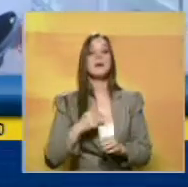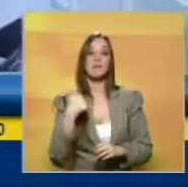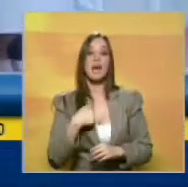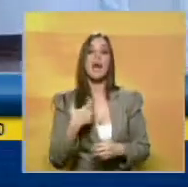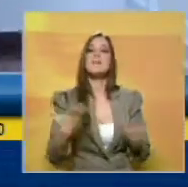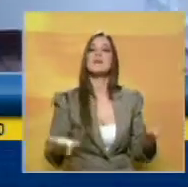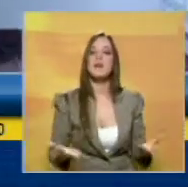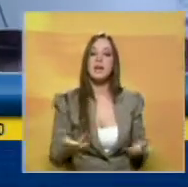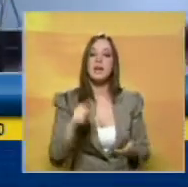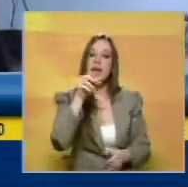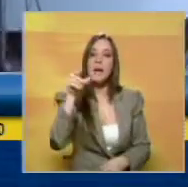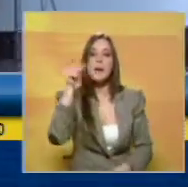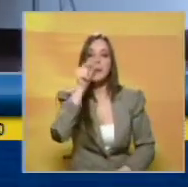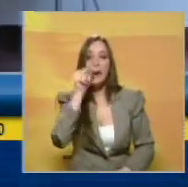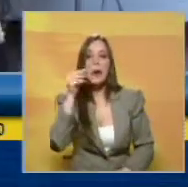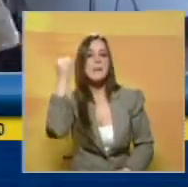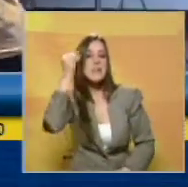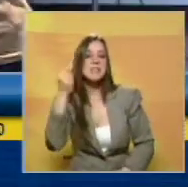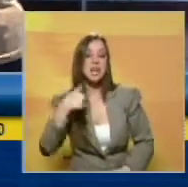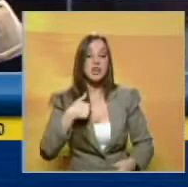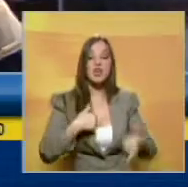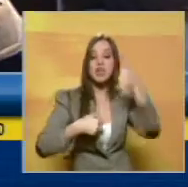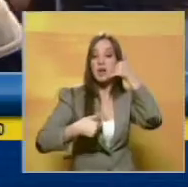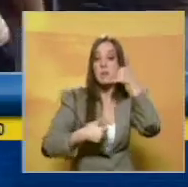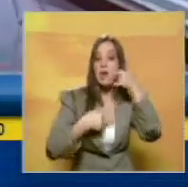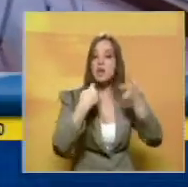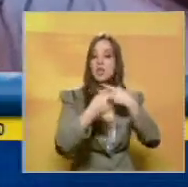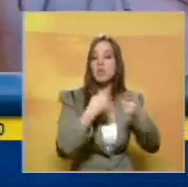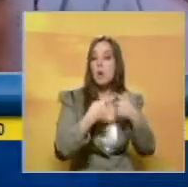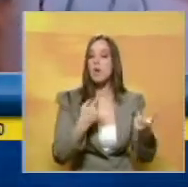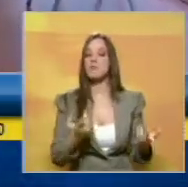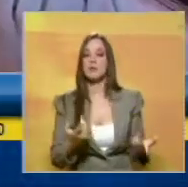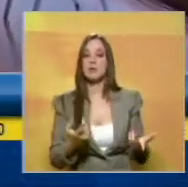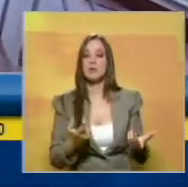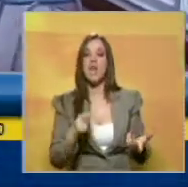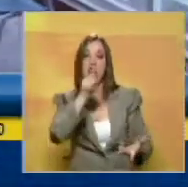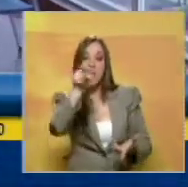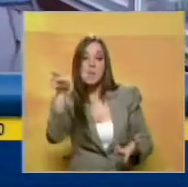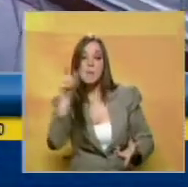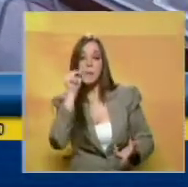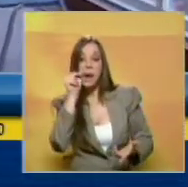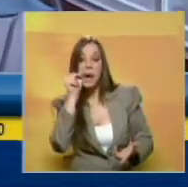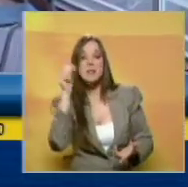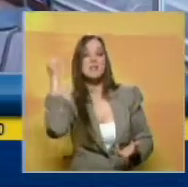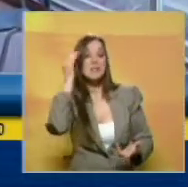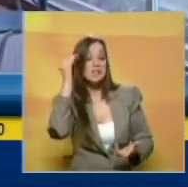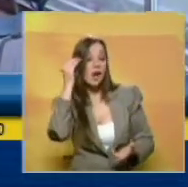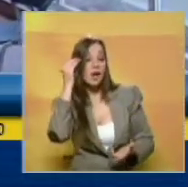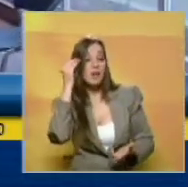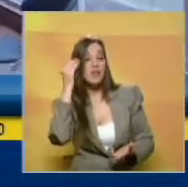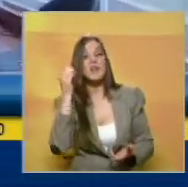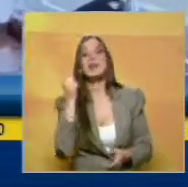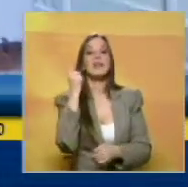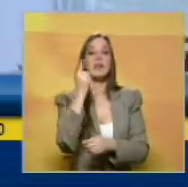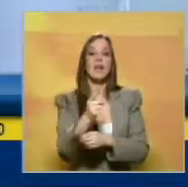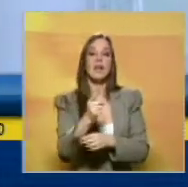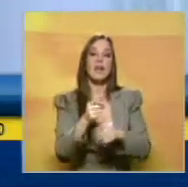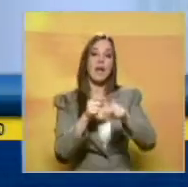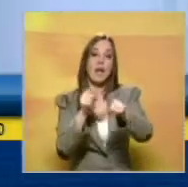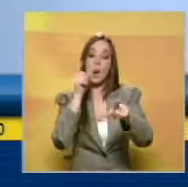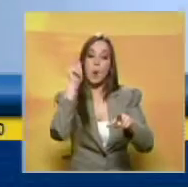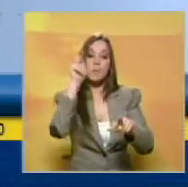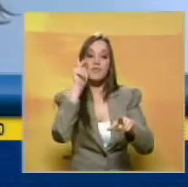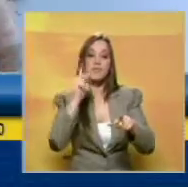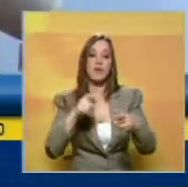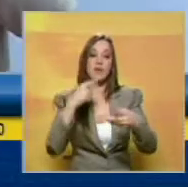Vale, porque él piensa que yo voy a llamar a mi novio para que me sienta piña. Ellos saben que me tienen que pasar la materia para yo